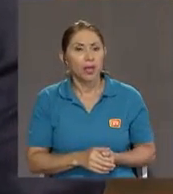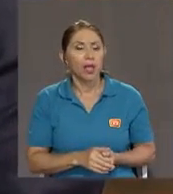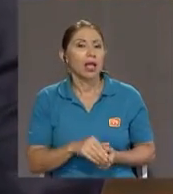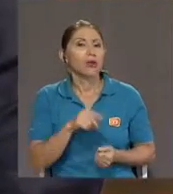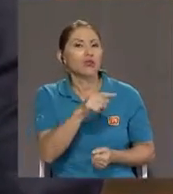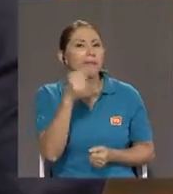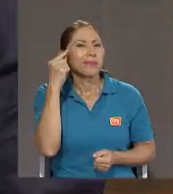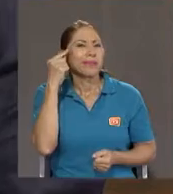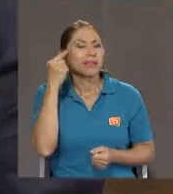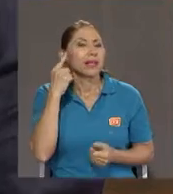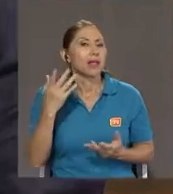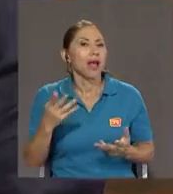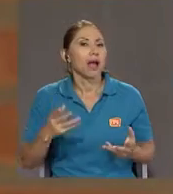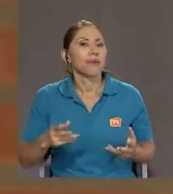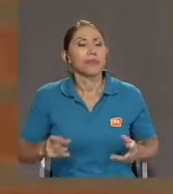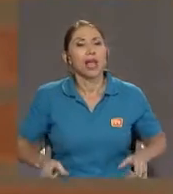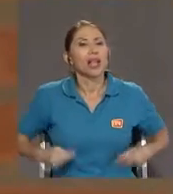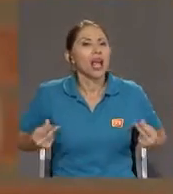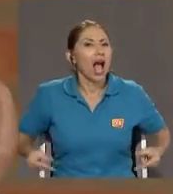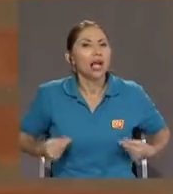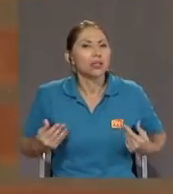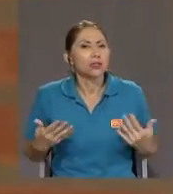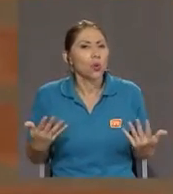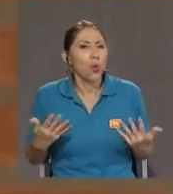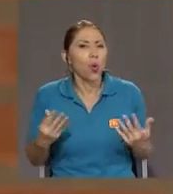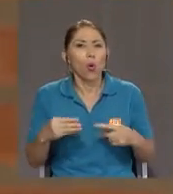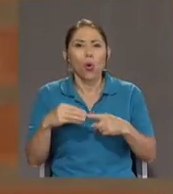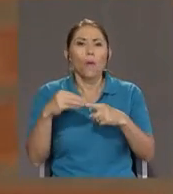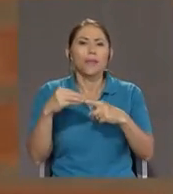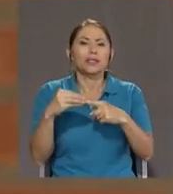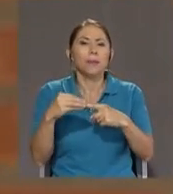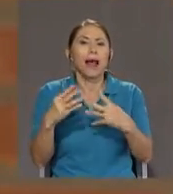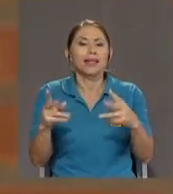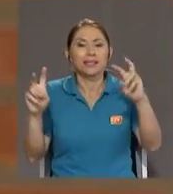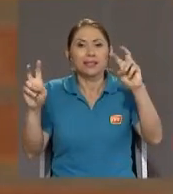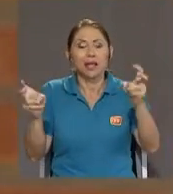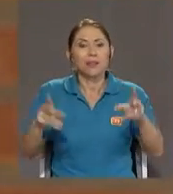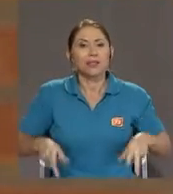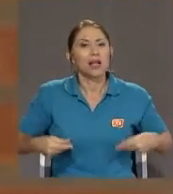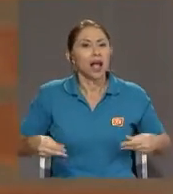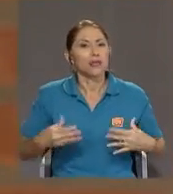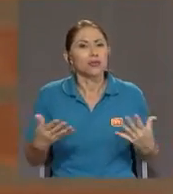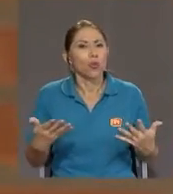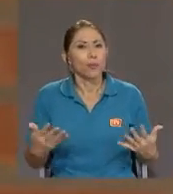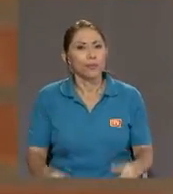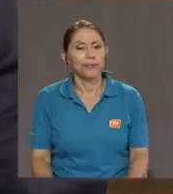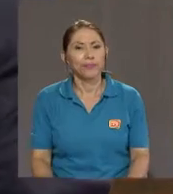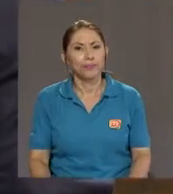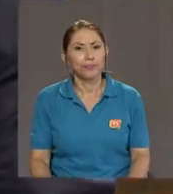¿dónde pensaría que el gasto o los principales temas del gasto?